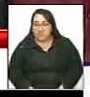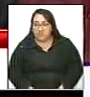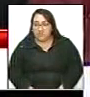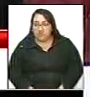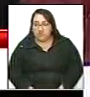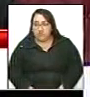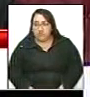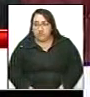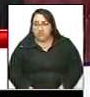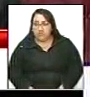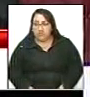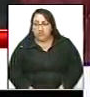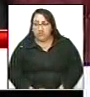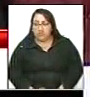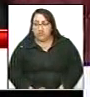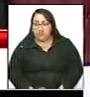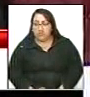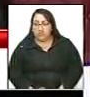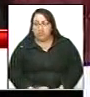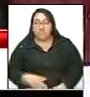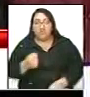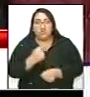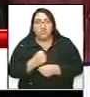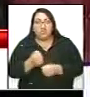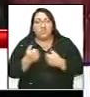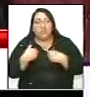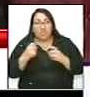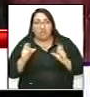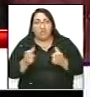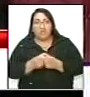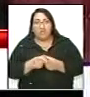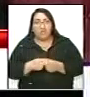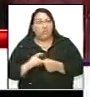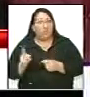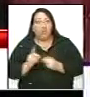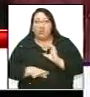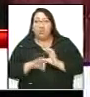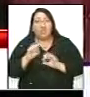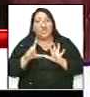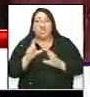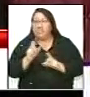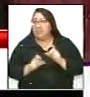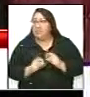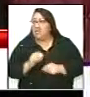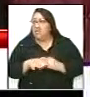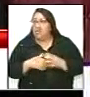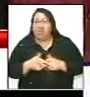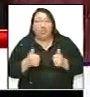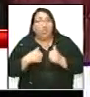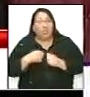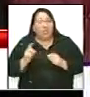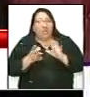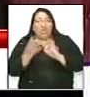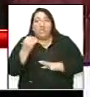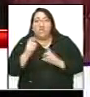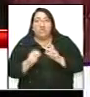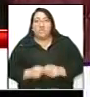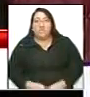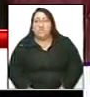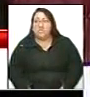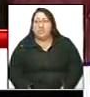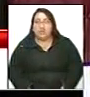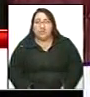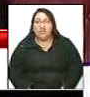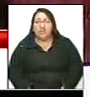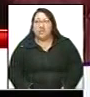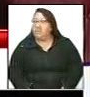Miren, ¿cuál es el reto que tiene la comisión? No es escoger 7 personas y 7 suplentes, no es escoger 14 personas.